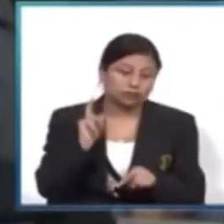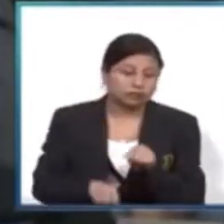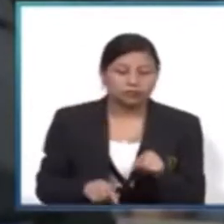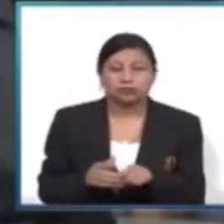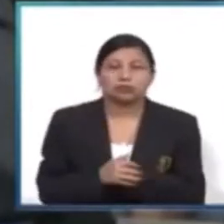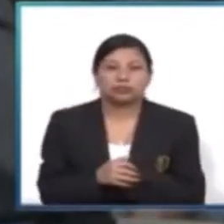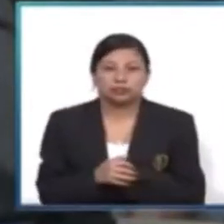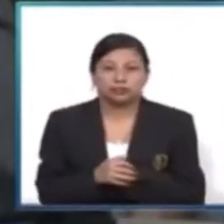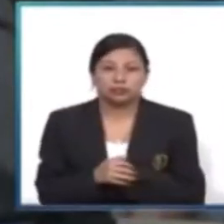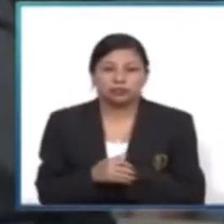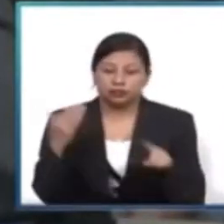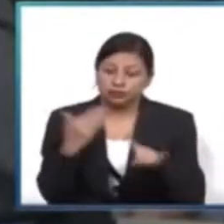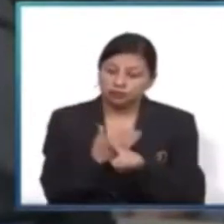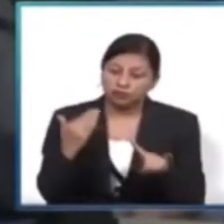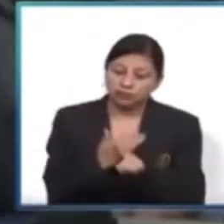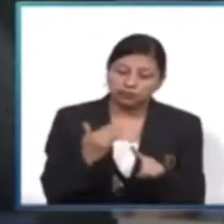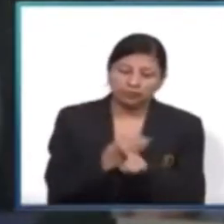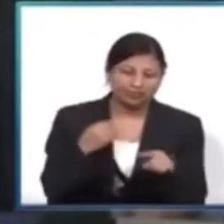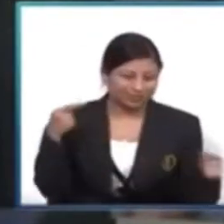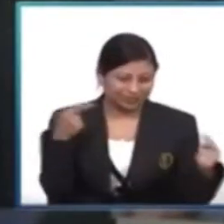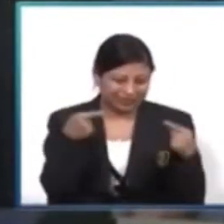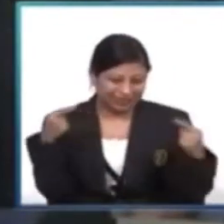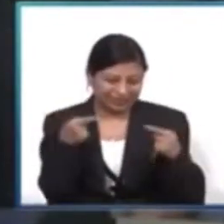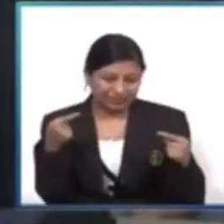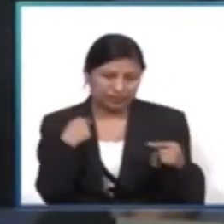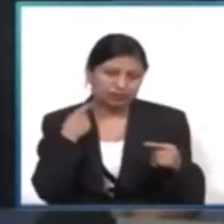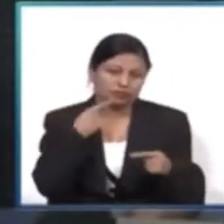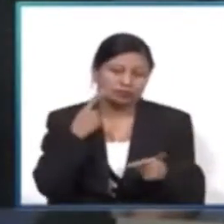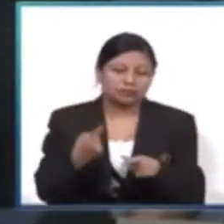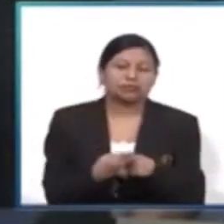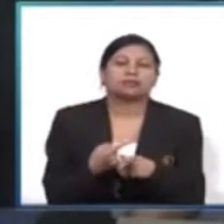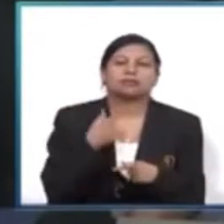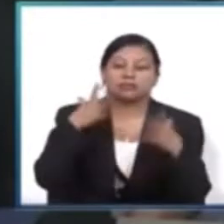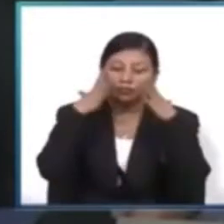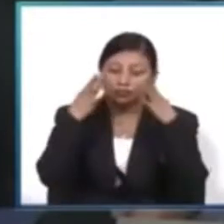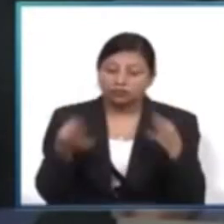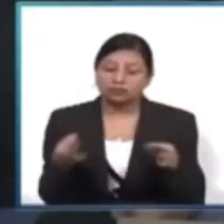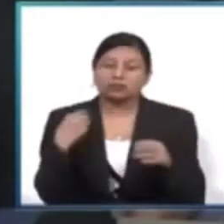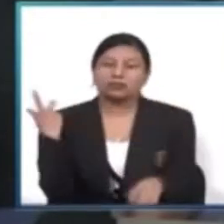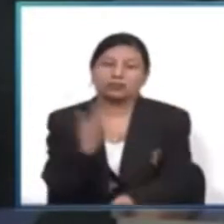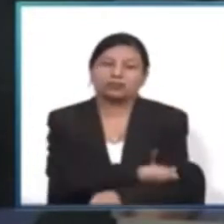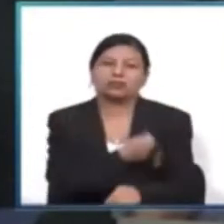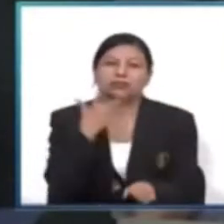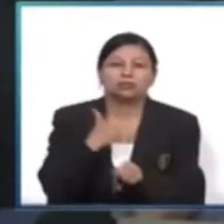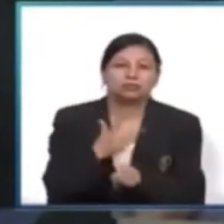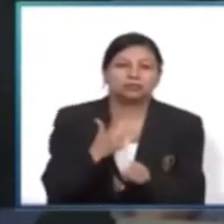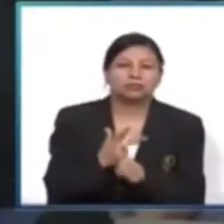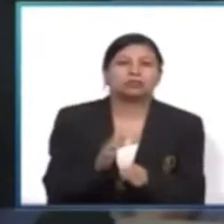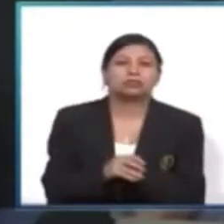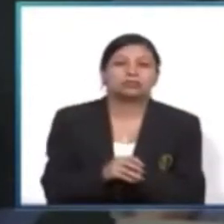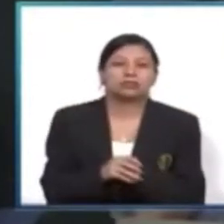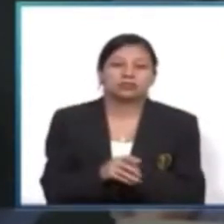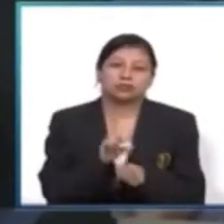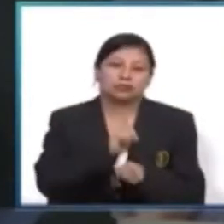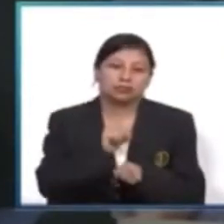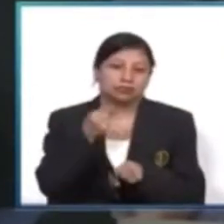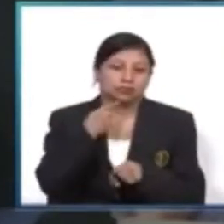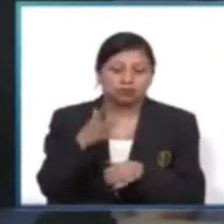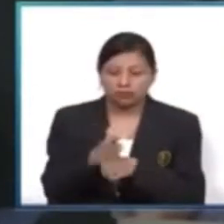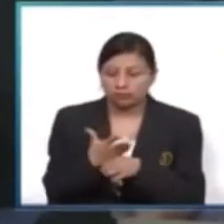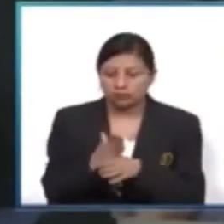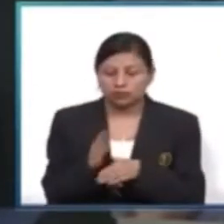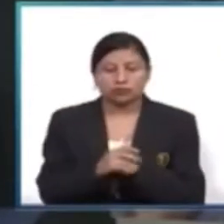pudiera haber un conflicto de interés ahí, porque si ellos son los que van a decidir qué vacunas vienen a Guatemala, pero ellos son juez y